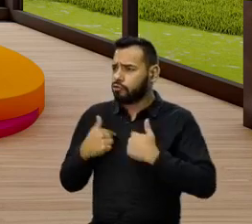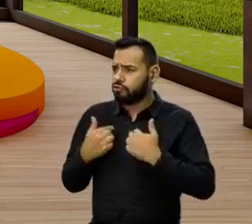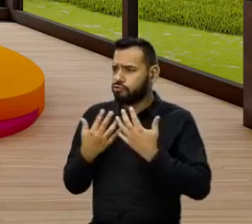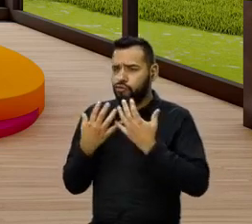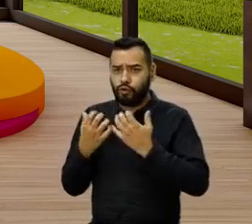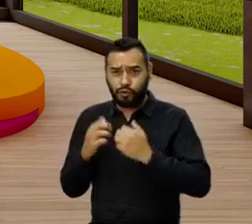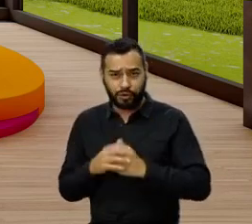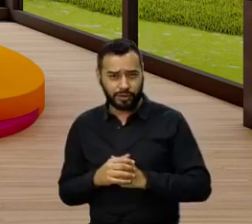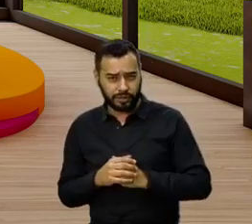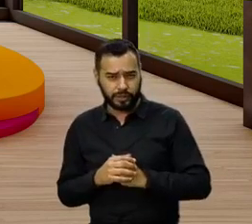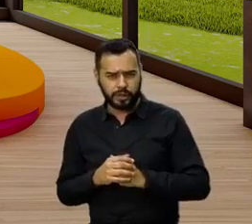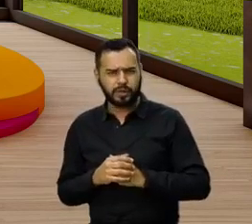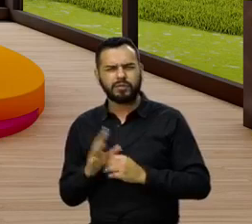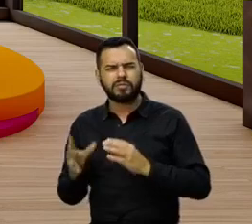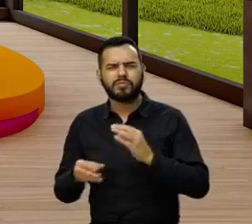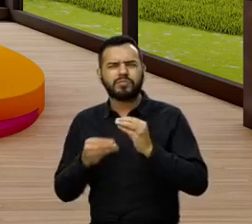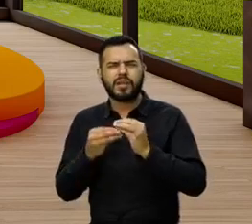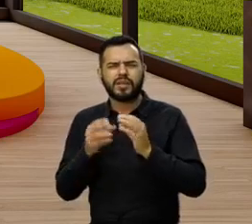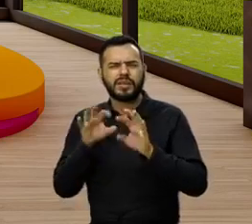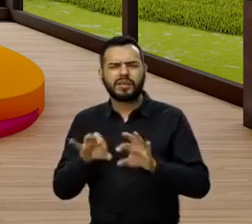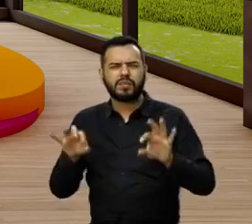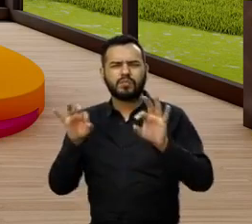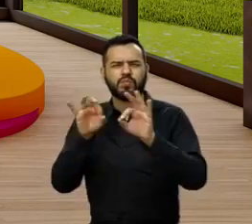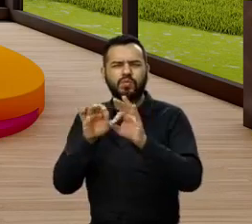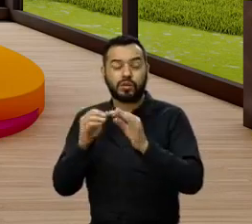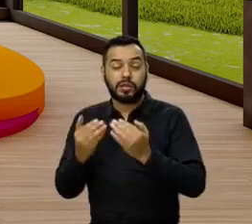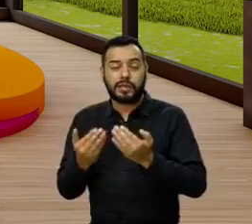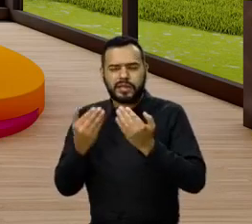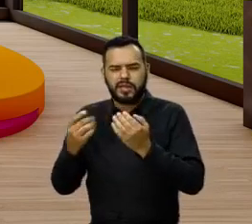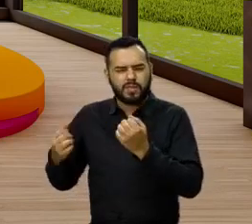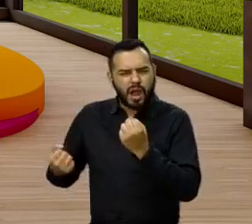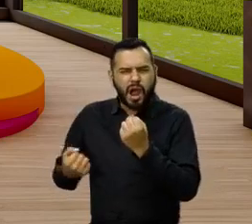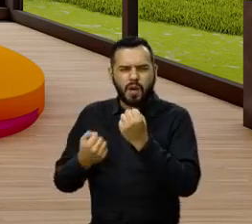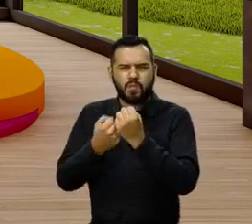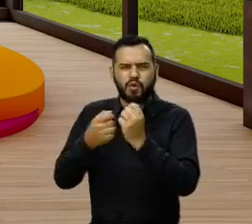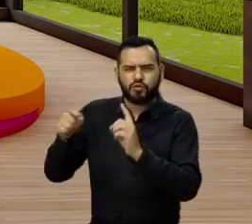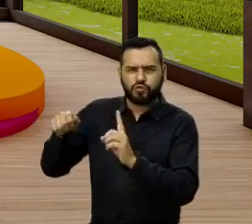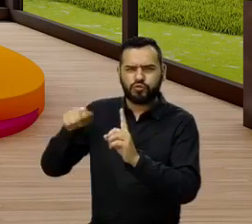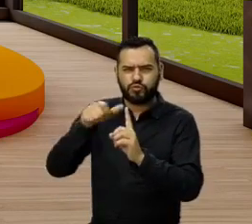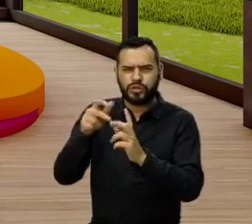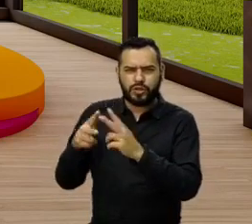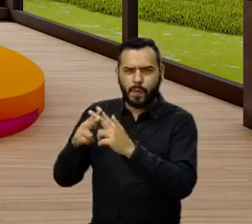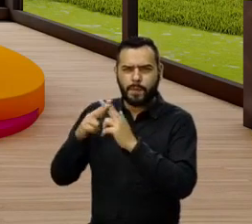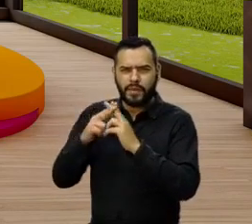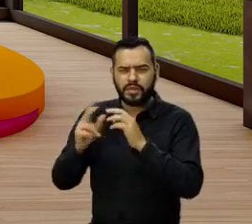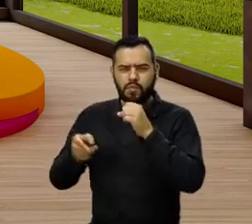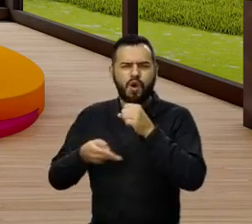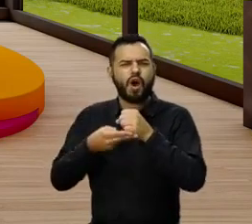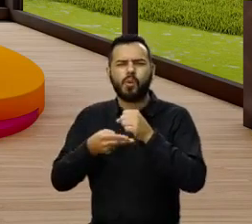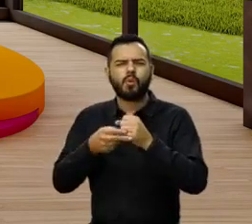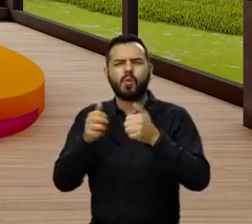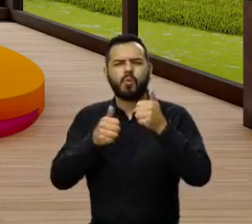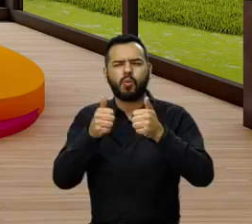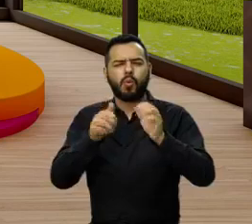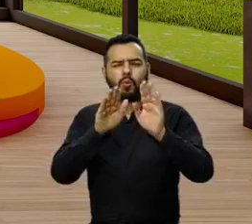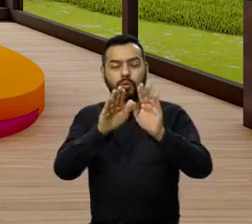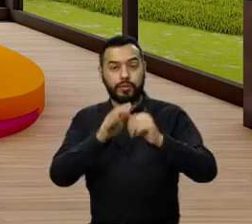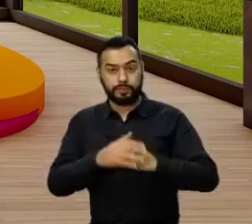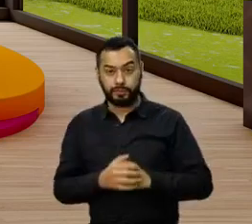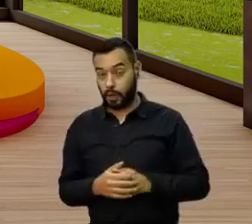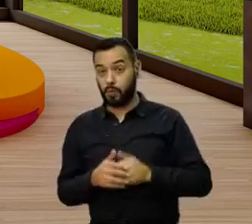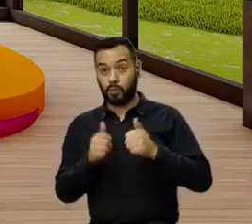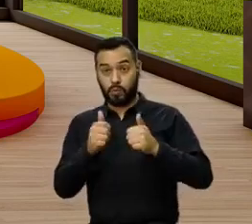así que hablemos de algo importante y son los beneficios de subsidio crédito y ahorro cuáles son estos leds